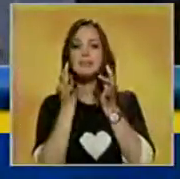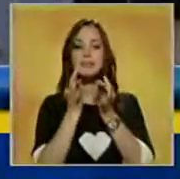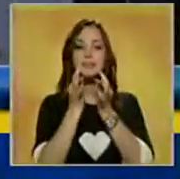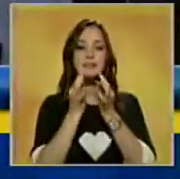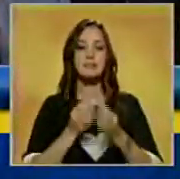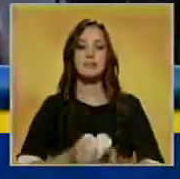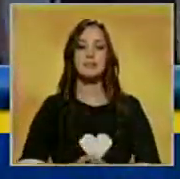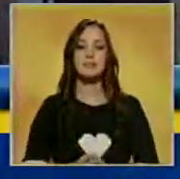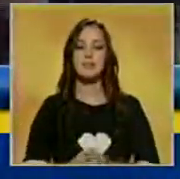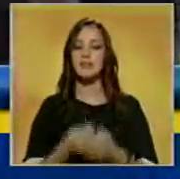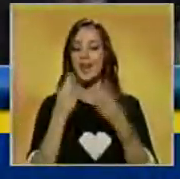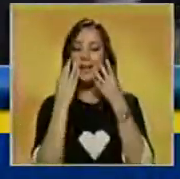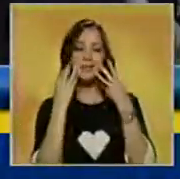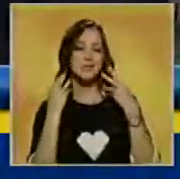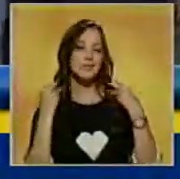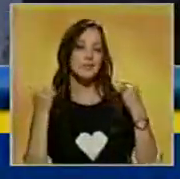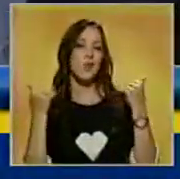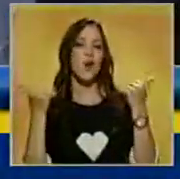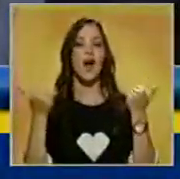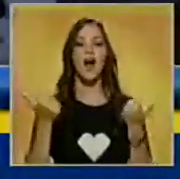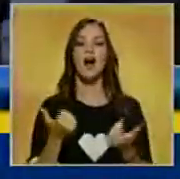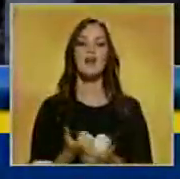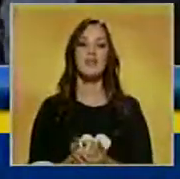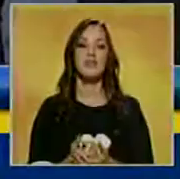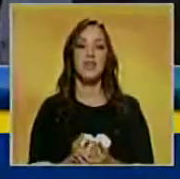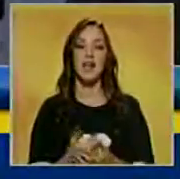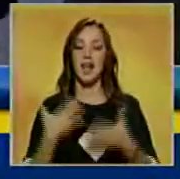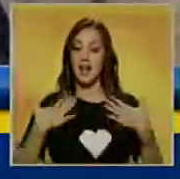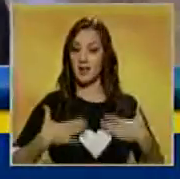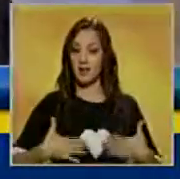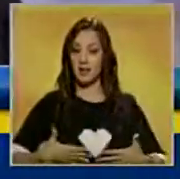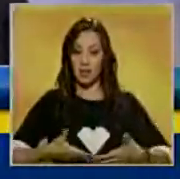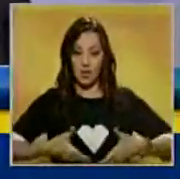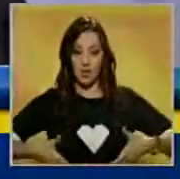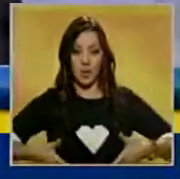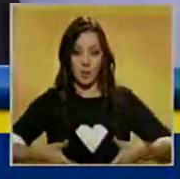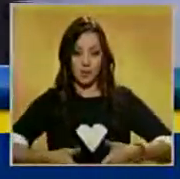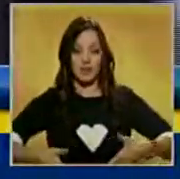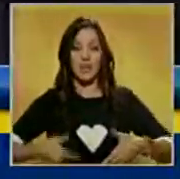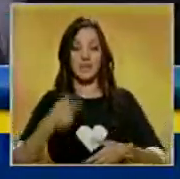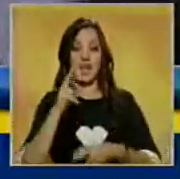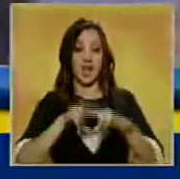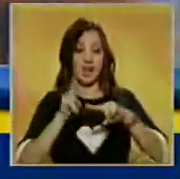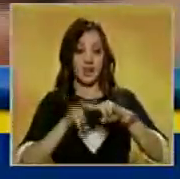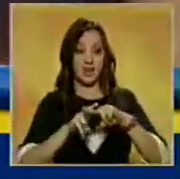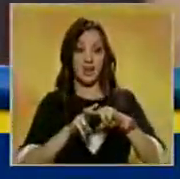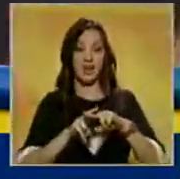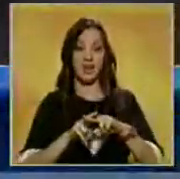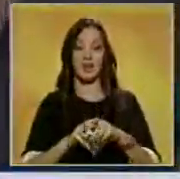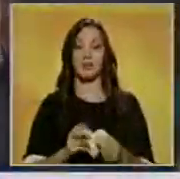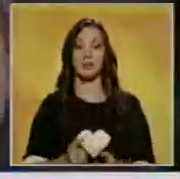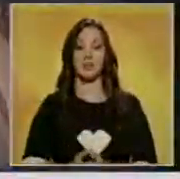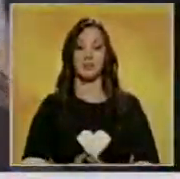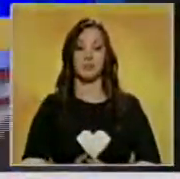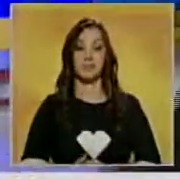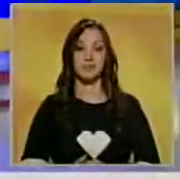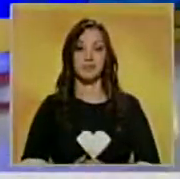coronilla para dar ligereza a su aspecto, y lució un traje de 2 piezas en color negro con algunas